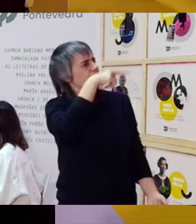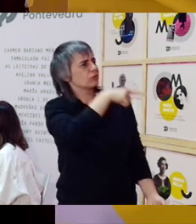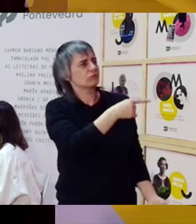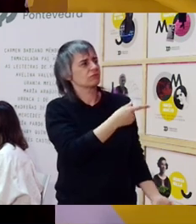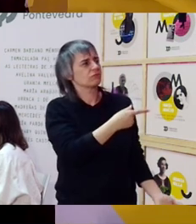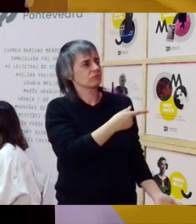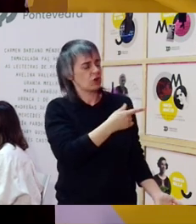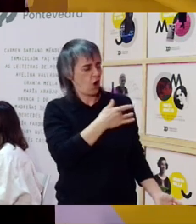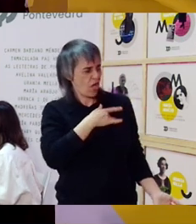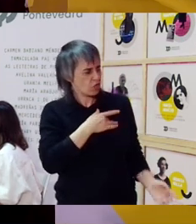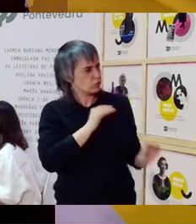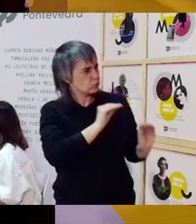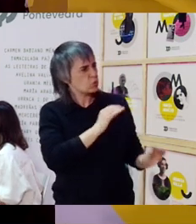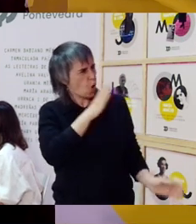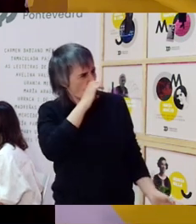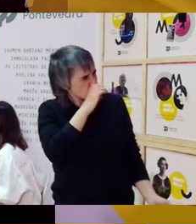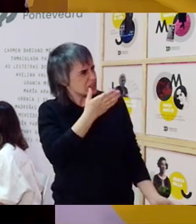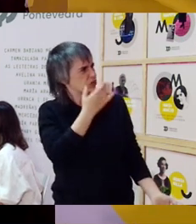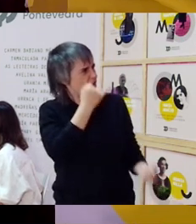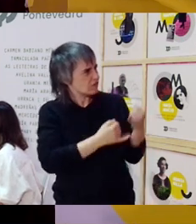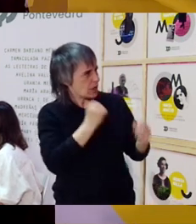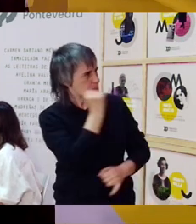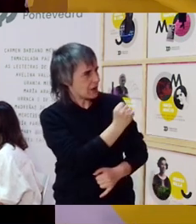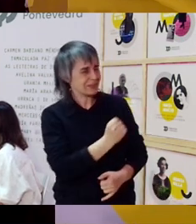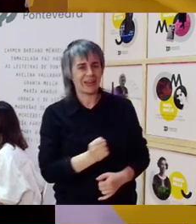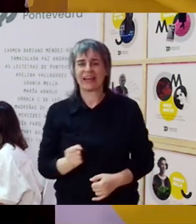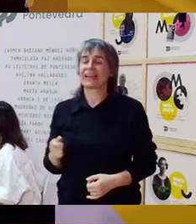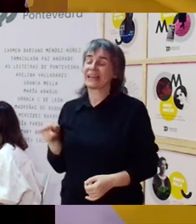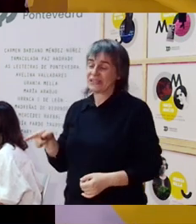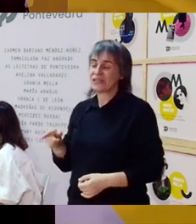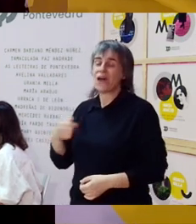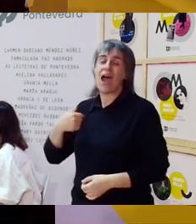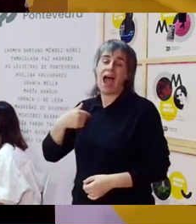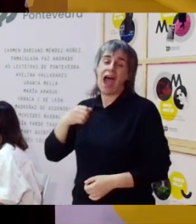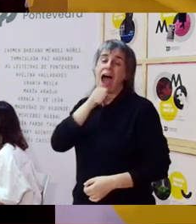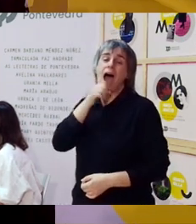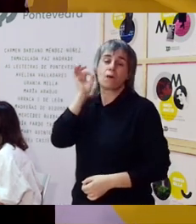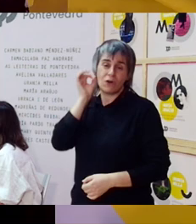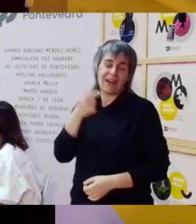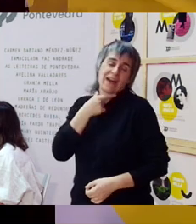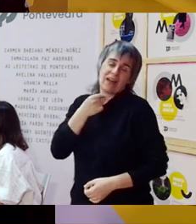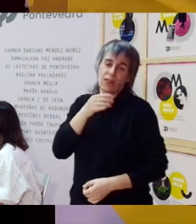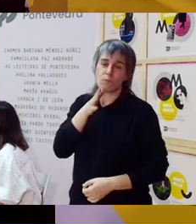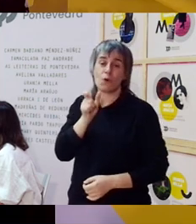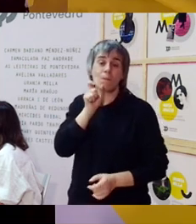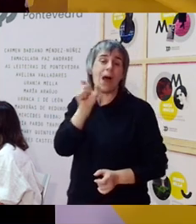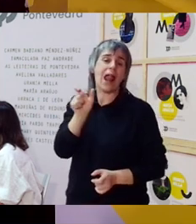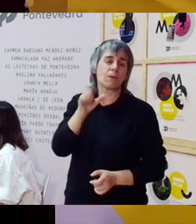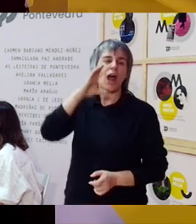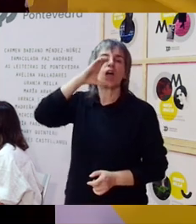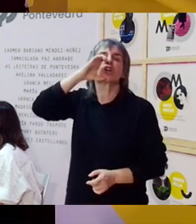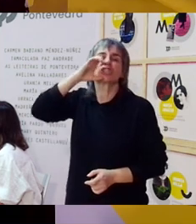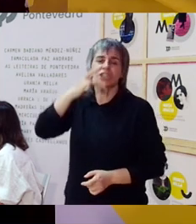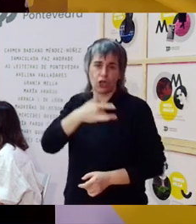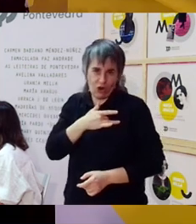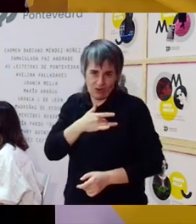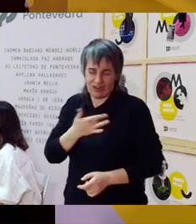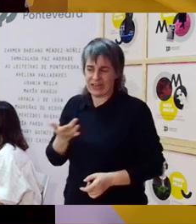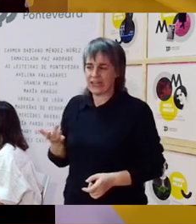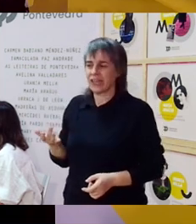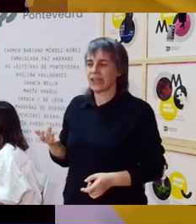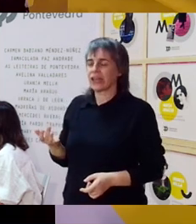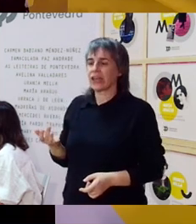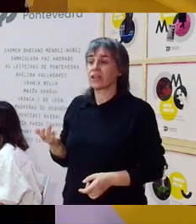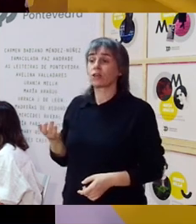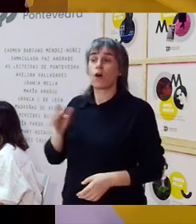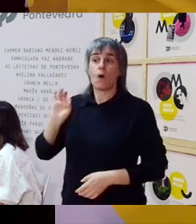contigo. Ela facíalle moita gracia que lo do corazón cochino. E despois pois cruzábamos unha rúa ou un